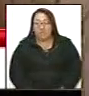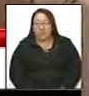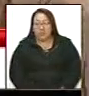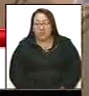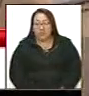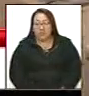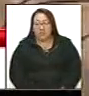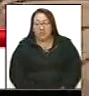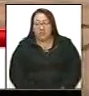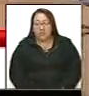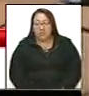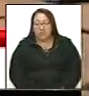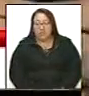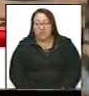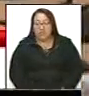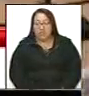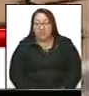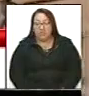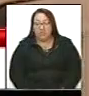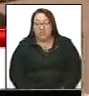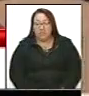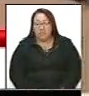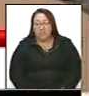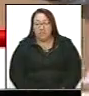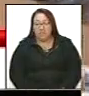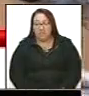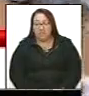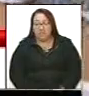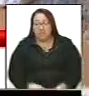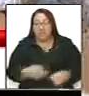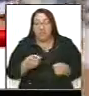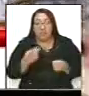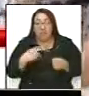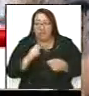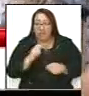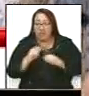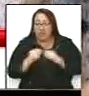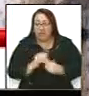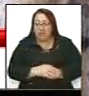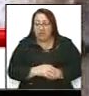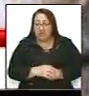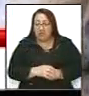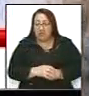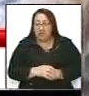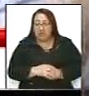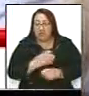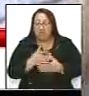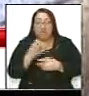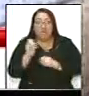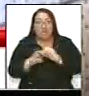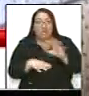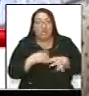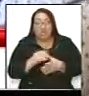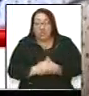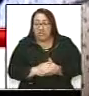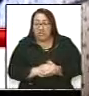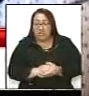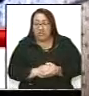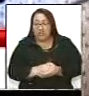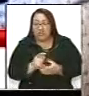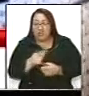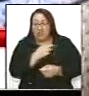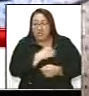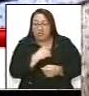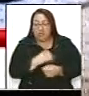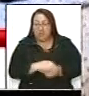Gracias, Presidenta. Bueno, pues lo que hoy estamos tratando de solucionar es el desorden que se da desde el